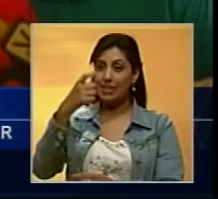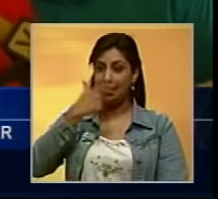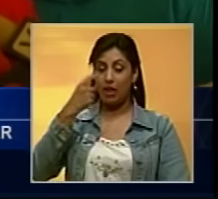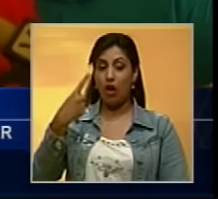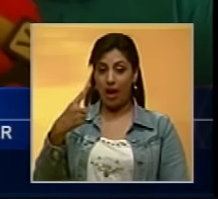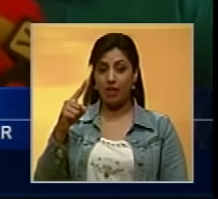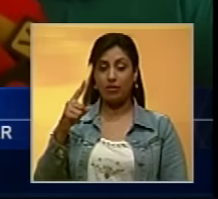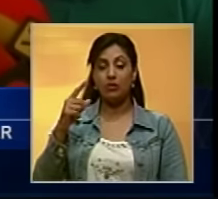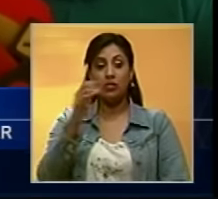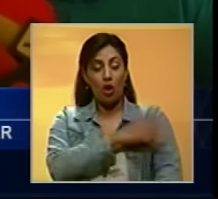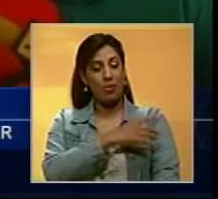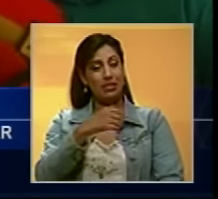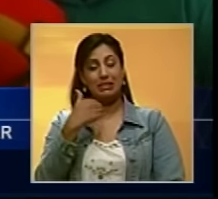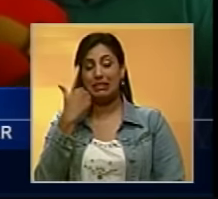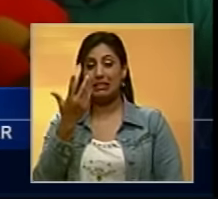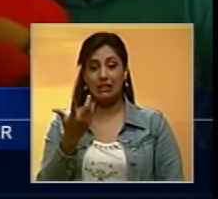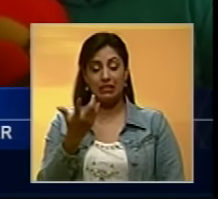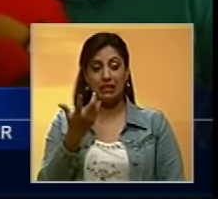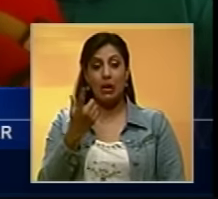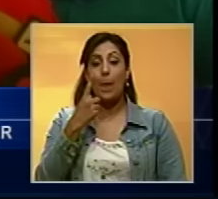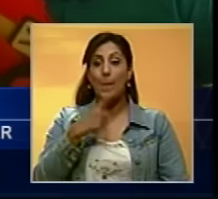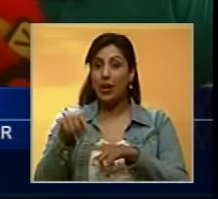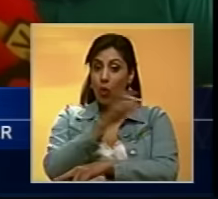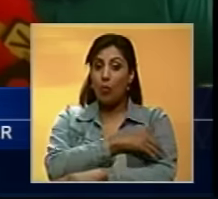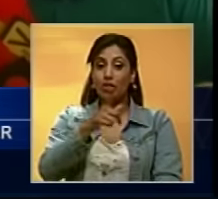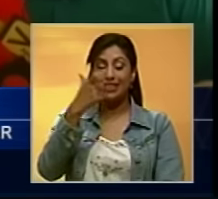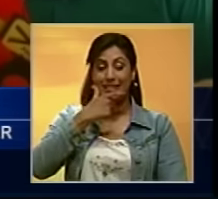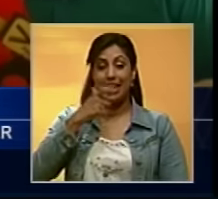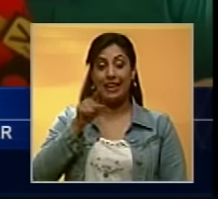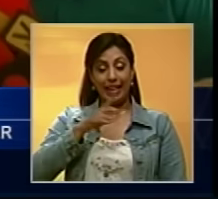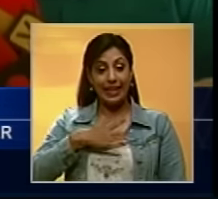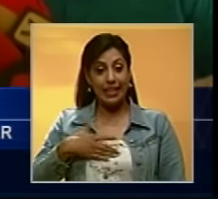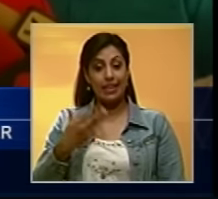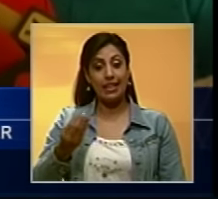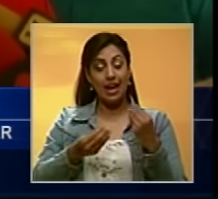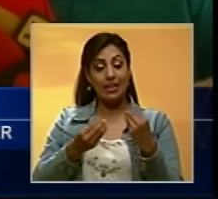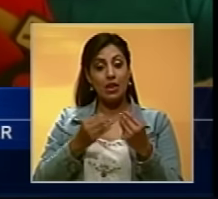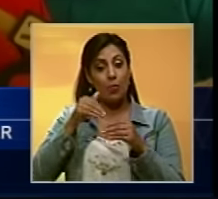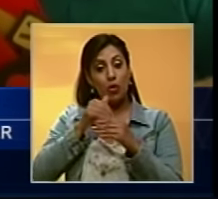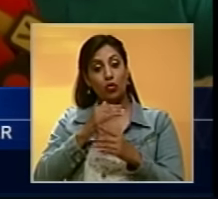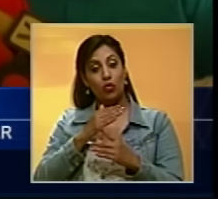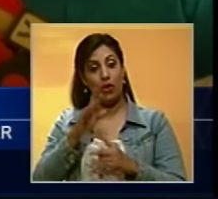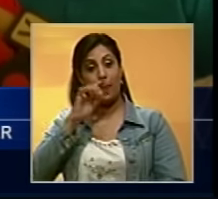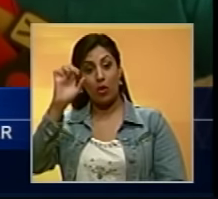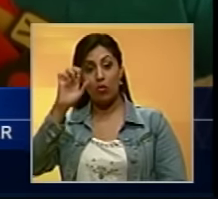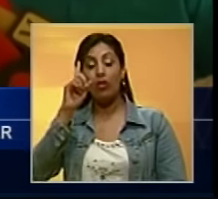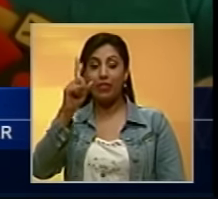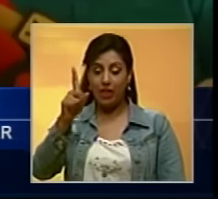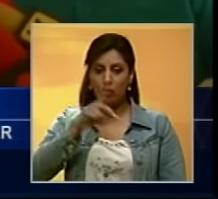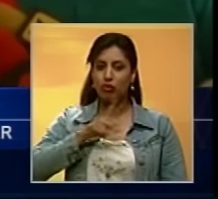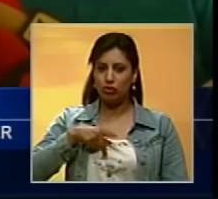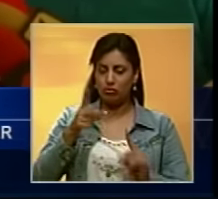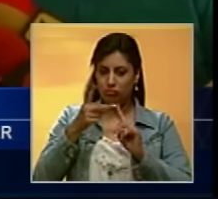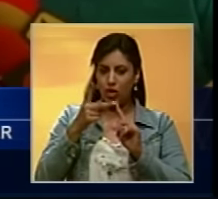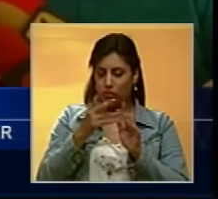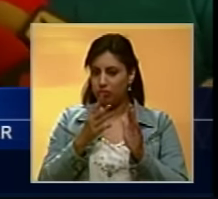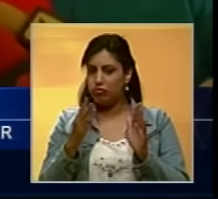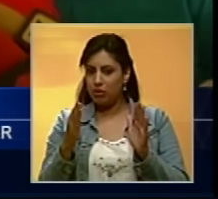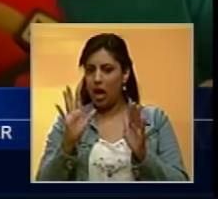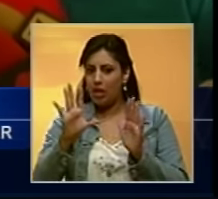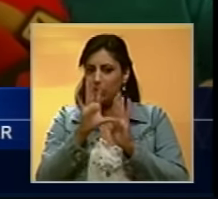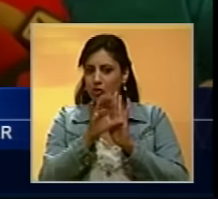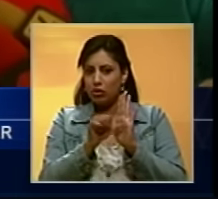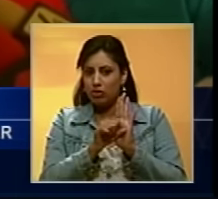oposicionismo salvaje verdad Pero la posición seria que quiera hacer un referéndum Bueno estamos en la segunda mitad del periodo como lo